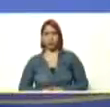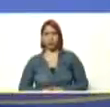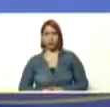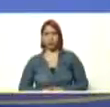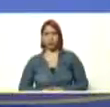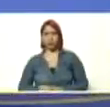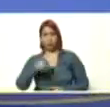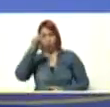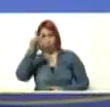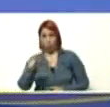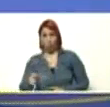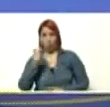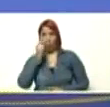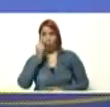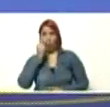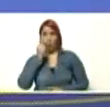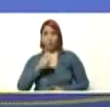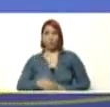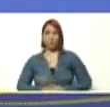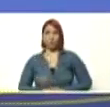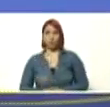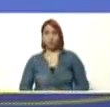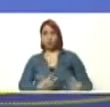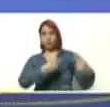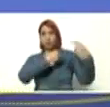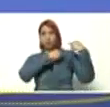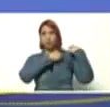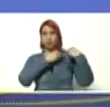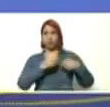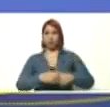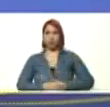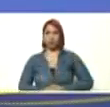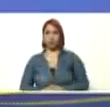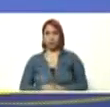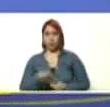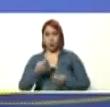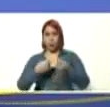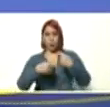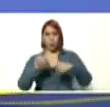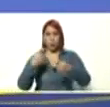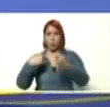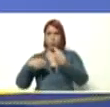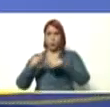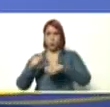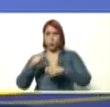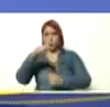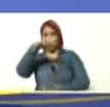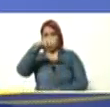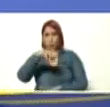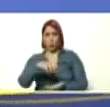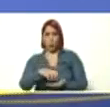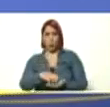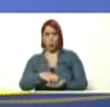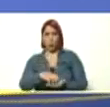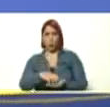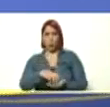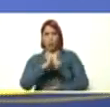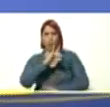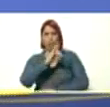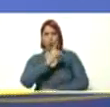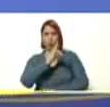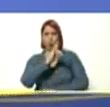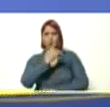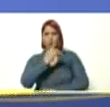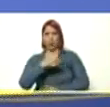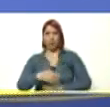El señor encargado de negocios del Estado Plurinacional de